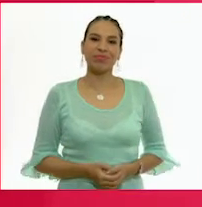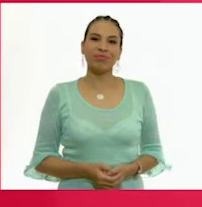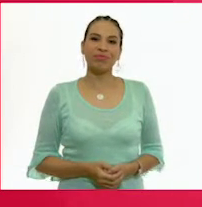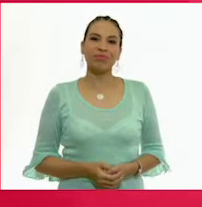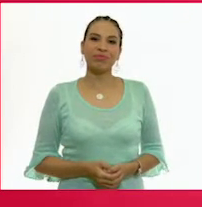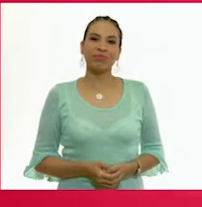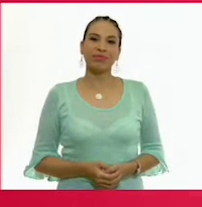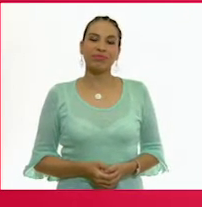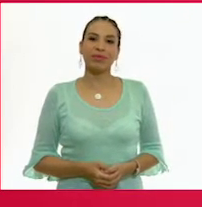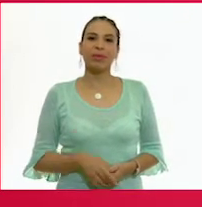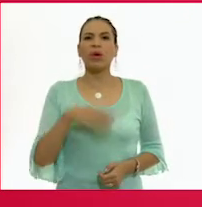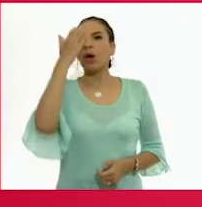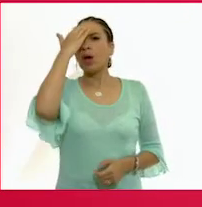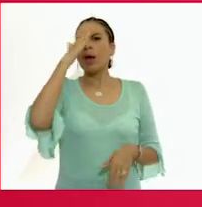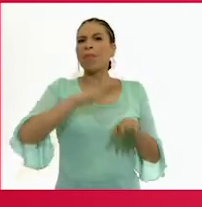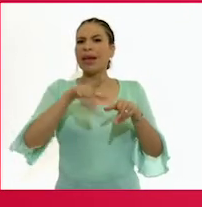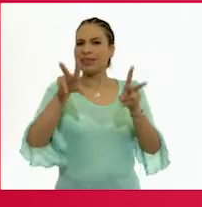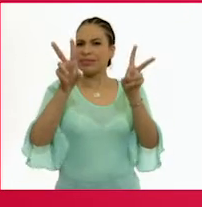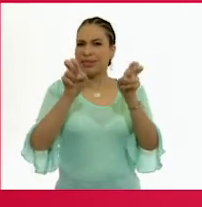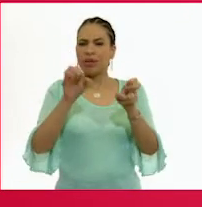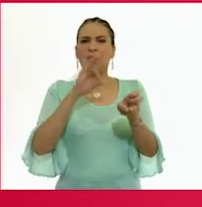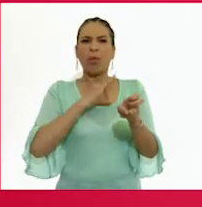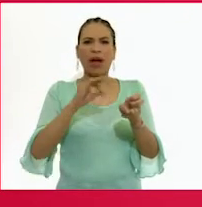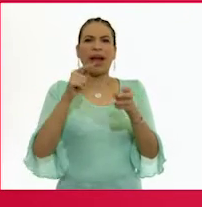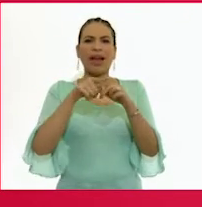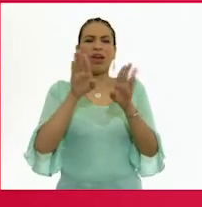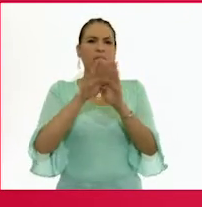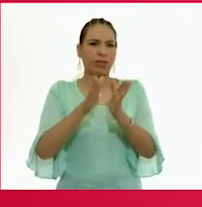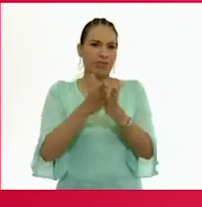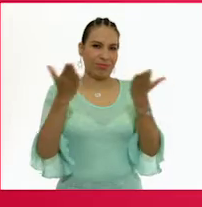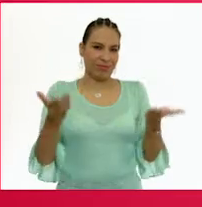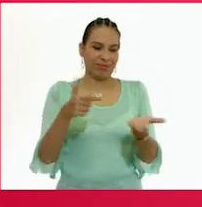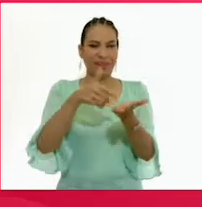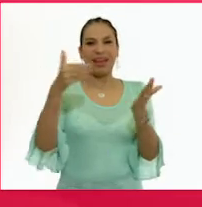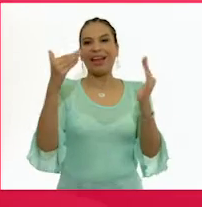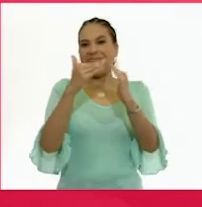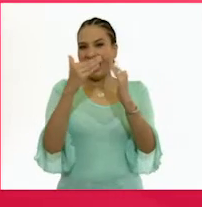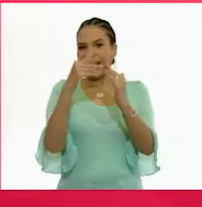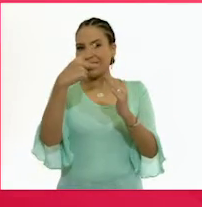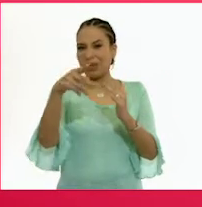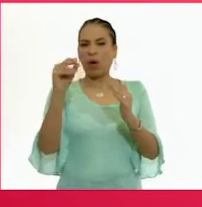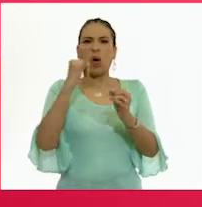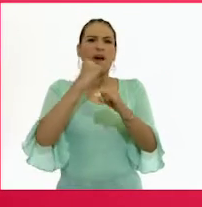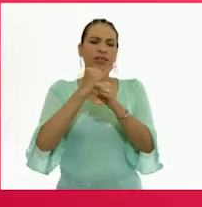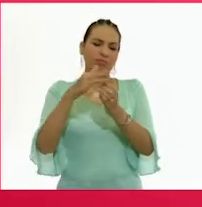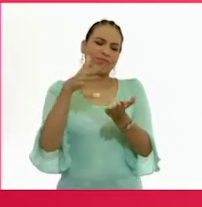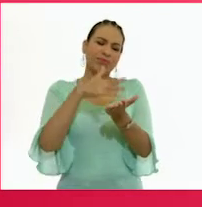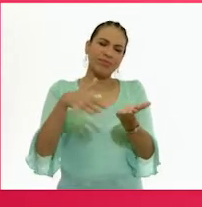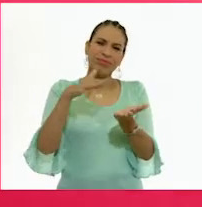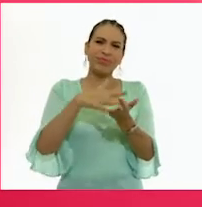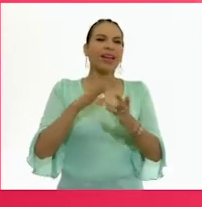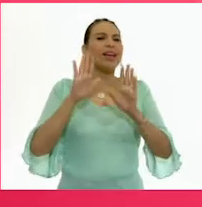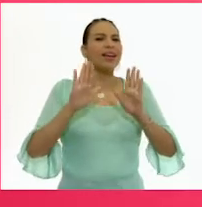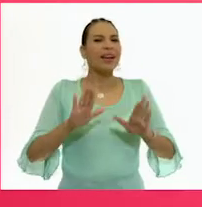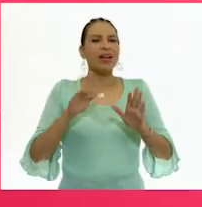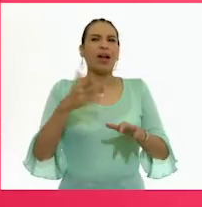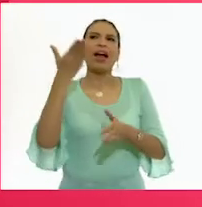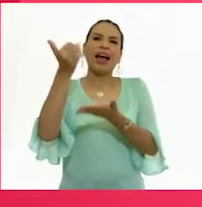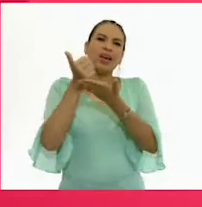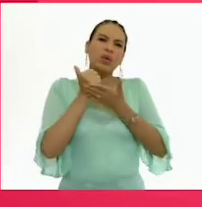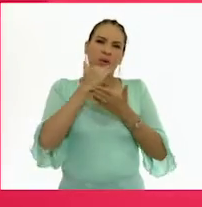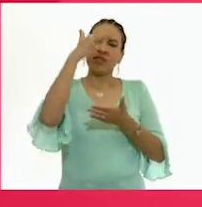Para conocer más del tema, puedes consultar algún libro en tu casa o en internet. Lee con paciencia y pide ayuda a un adulto si algo